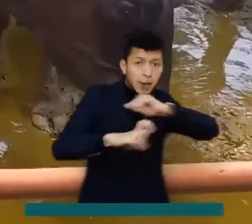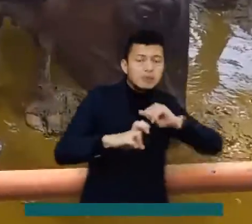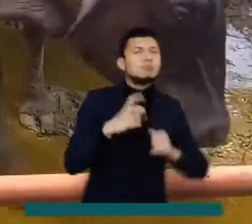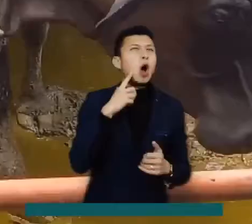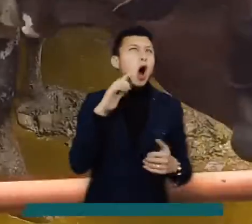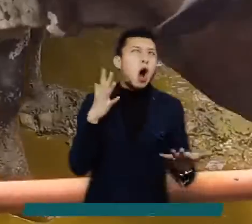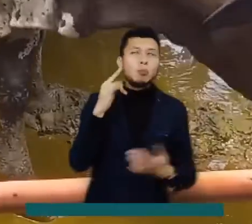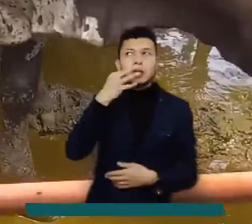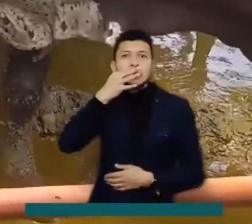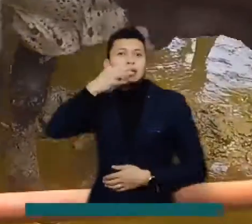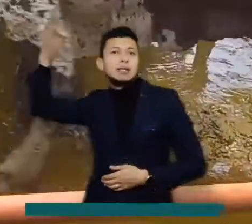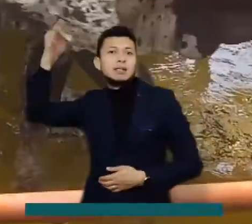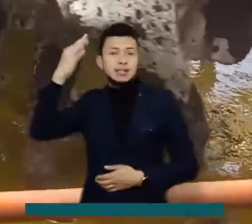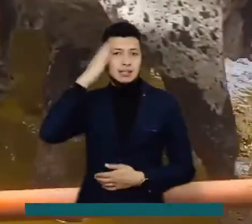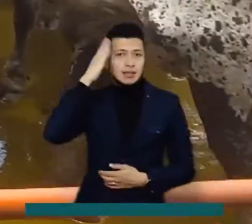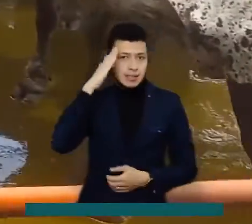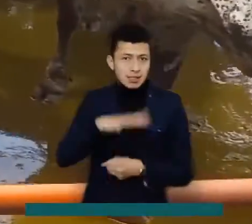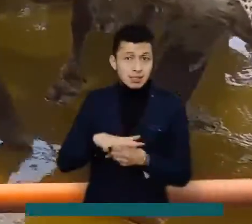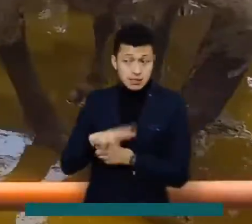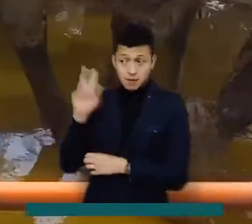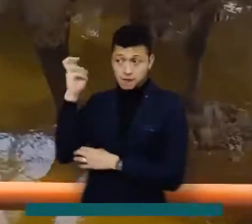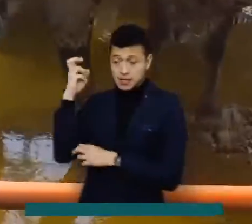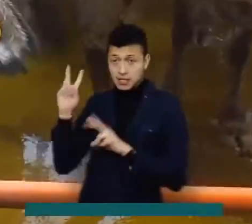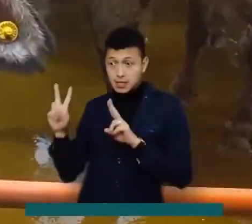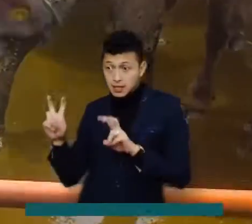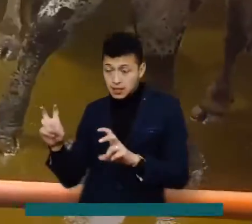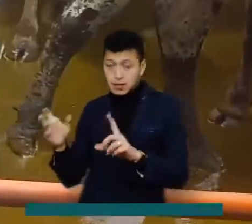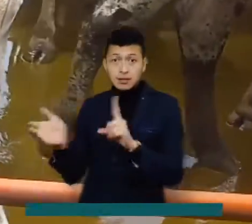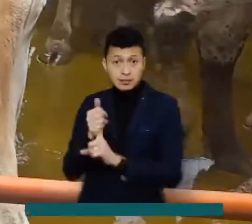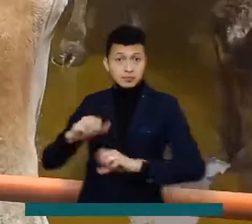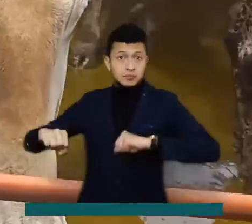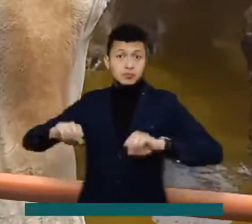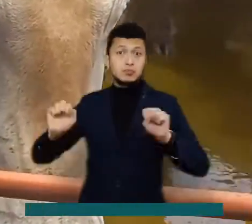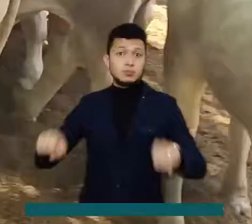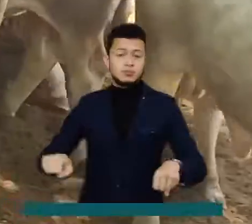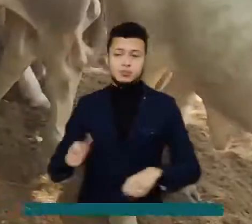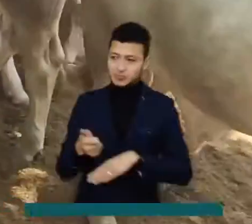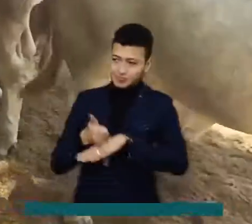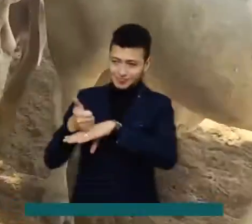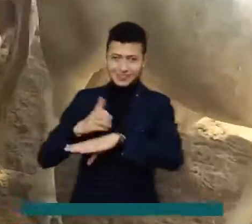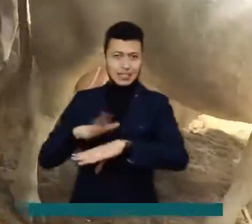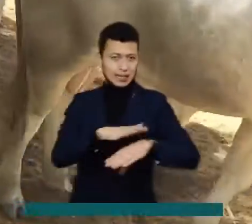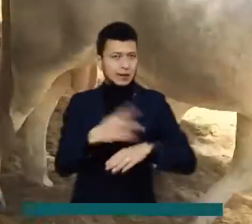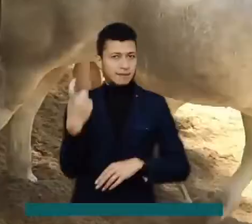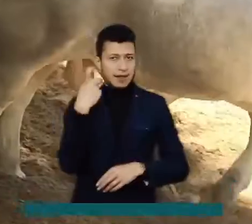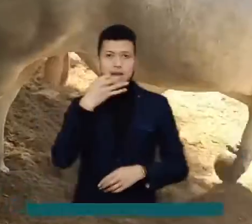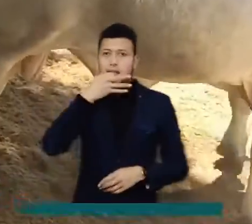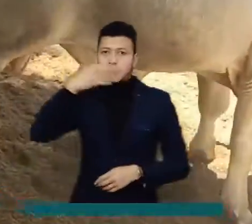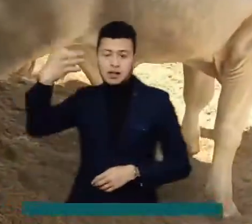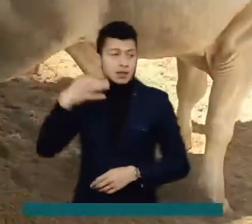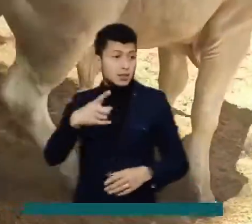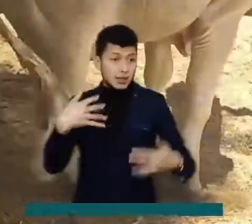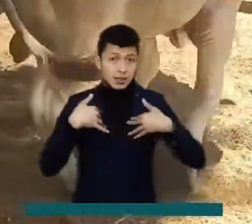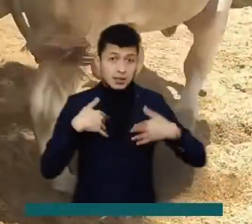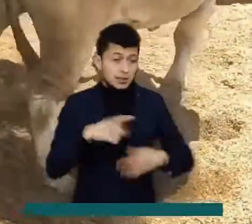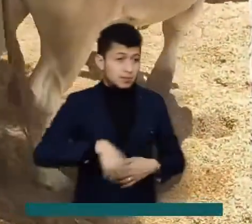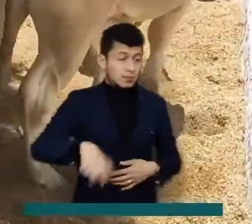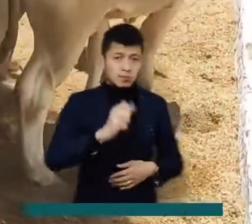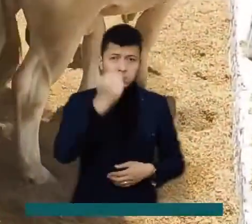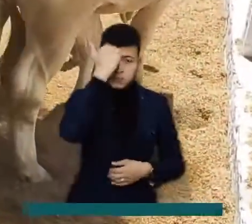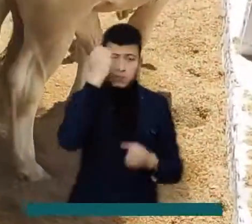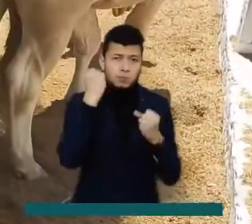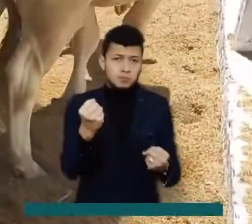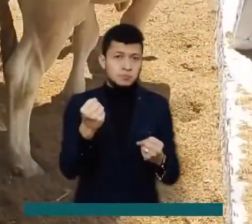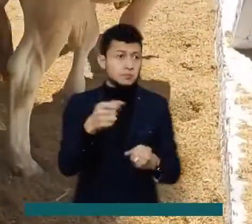correcta de hacer las denuncias para generar casos que le permitan a la fiscalía poder actuar. Según las autoridades, la falta de denuncia por parte de las víctimas